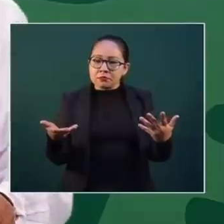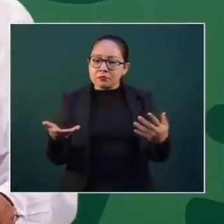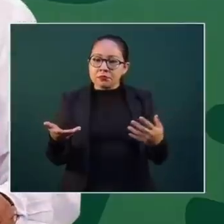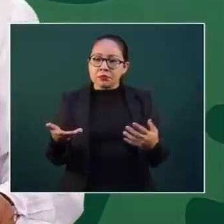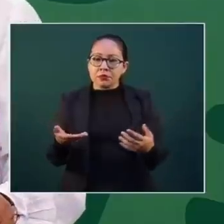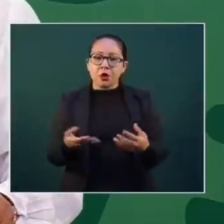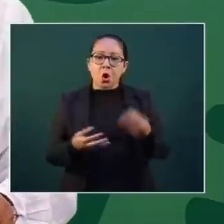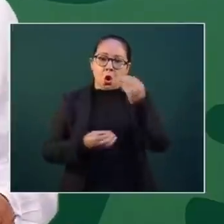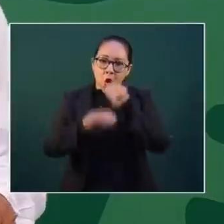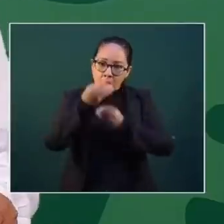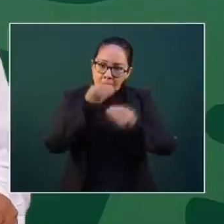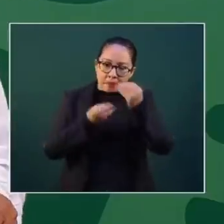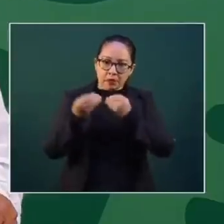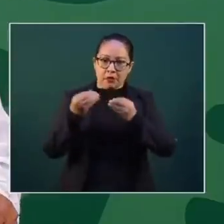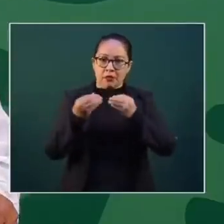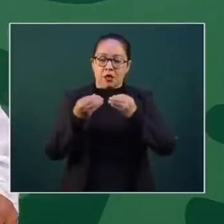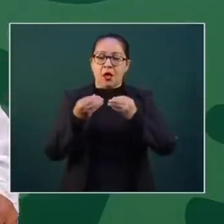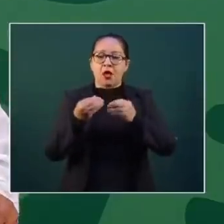y alimentos